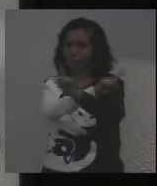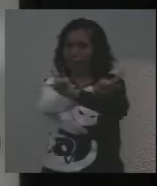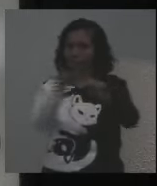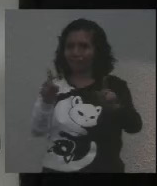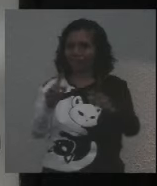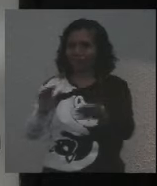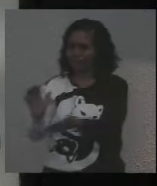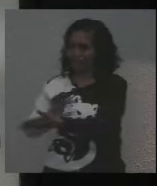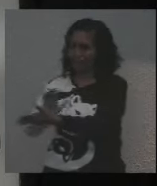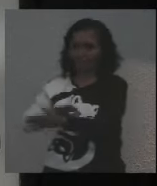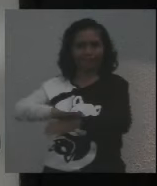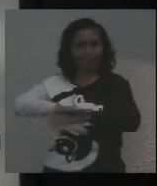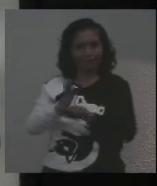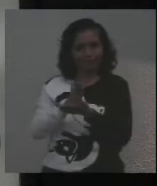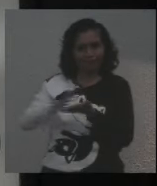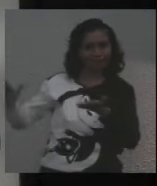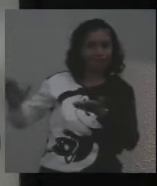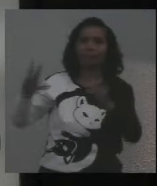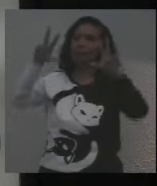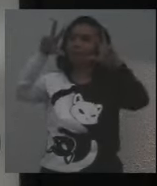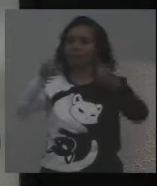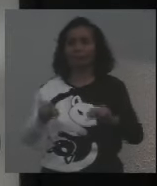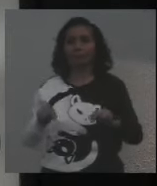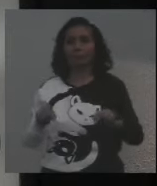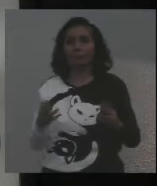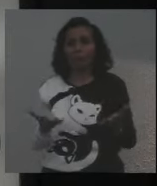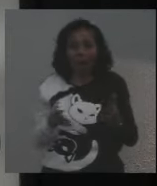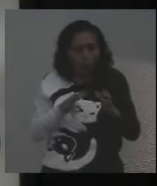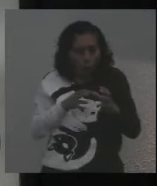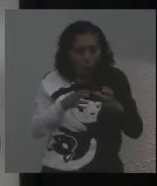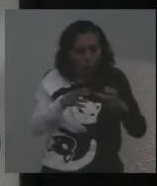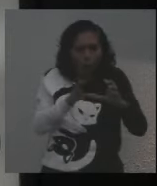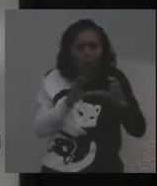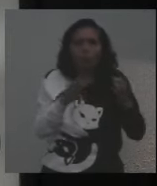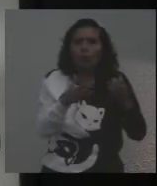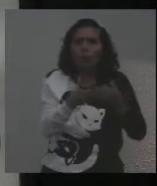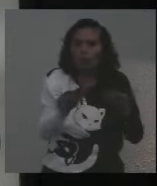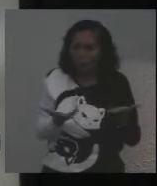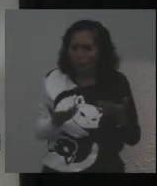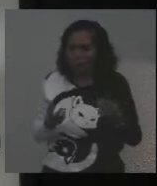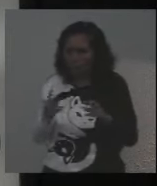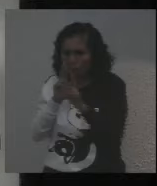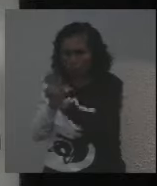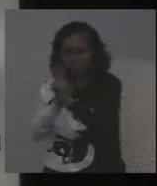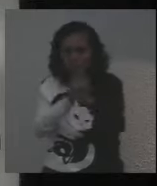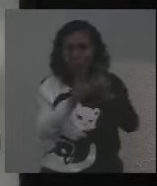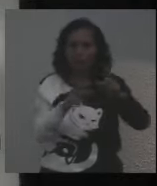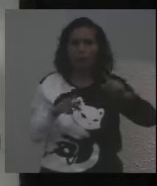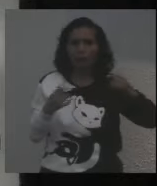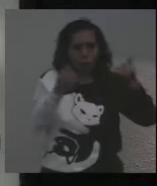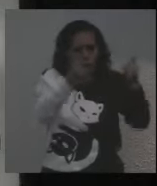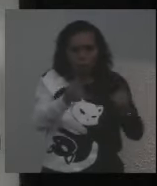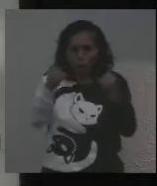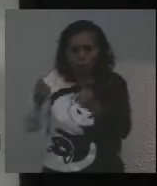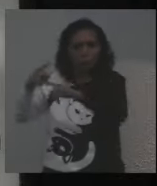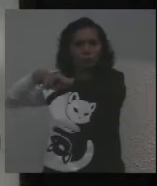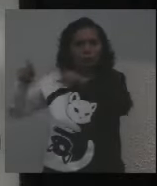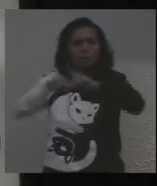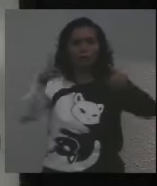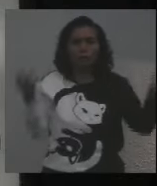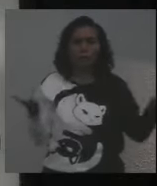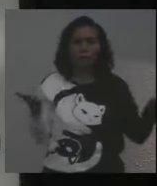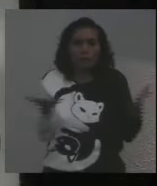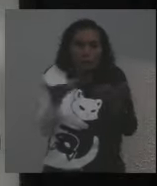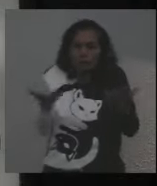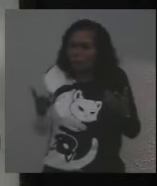exclusiones el porvenir que nos integre como comunidad Que respete la pluralidad que reconozca que vivimos en una realidad donde